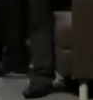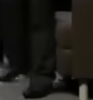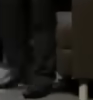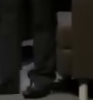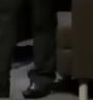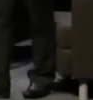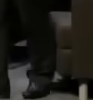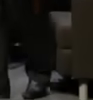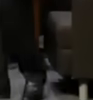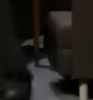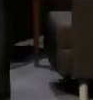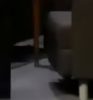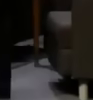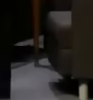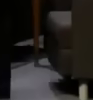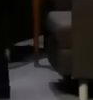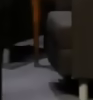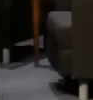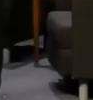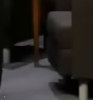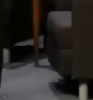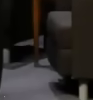Monterrey.